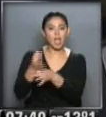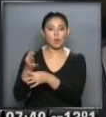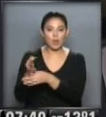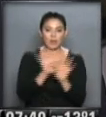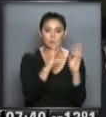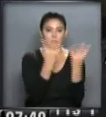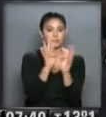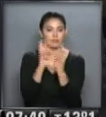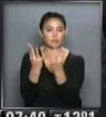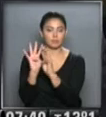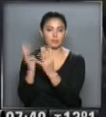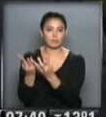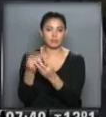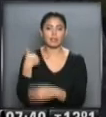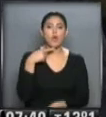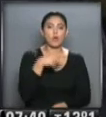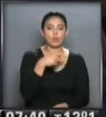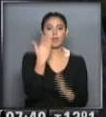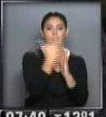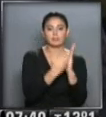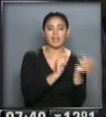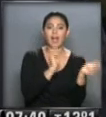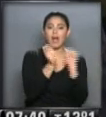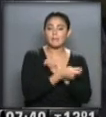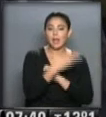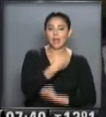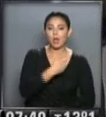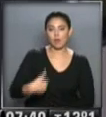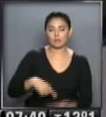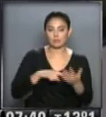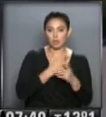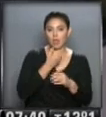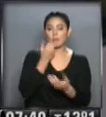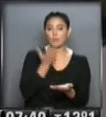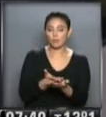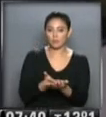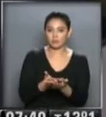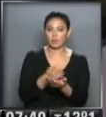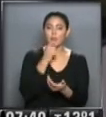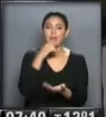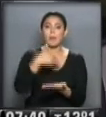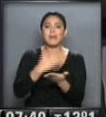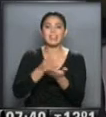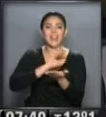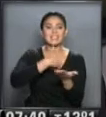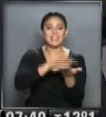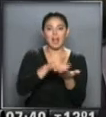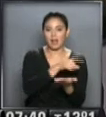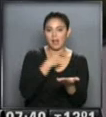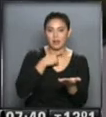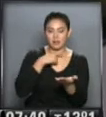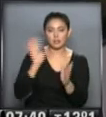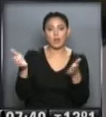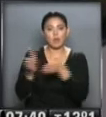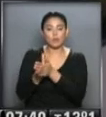protesta y en rechazo de los cambios en la educación propuestos por el gobierno porteño, que incluye la eliminación de materias. Fueron acompañados por docentes